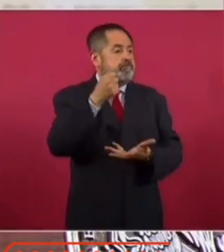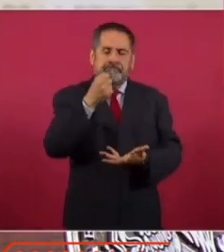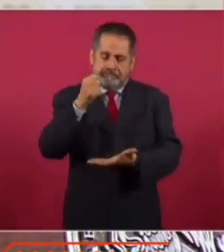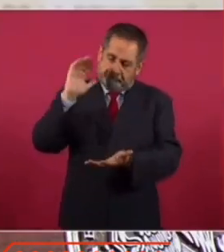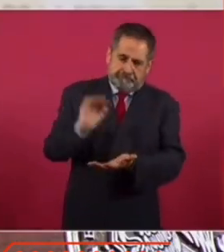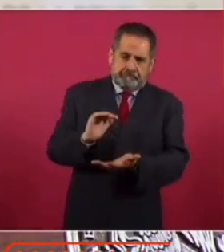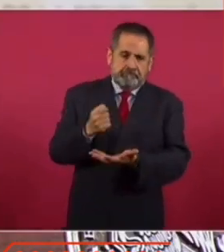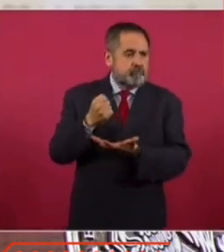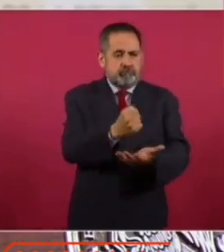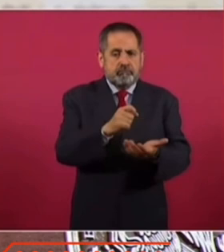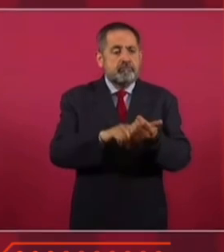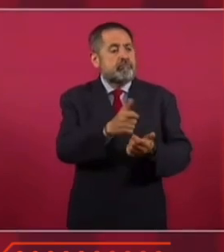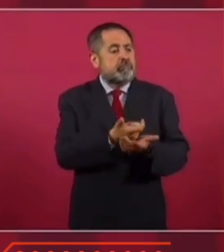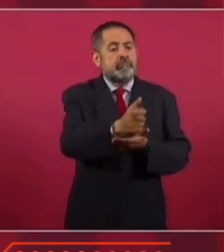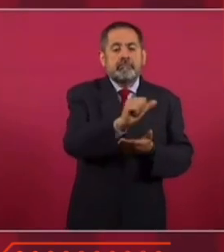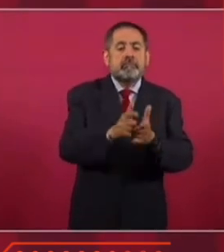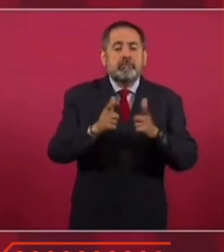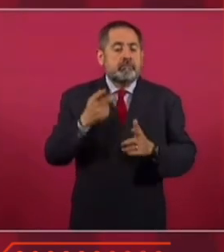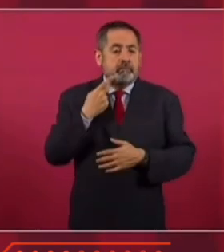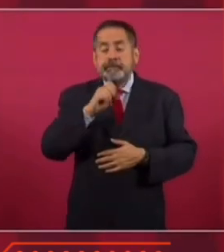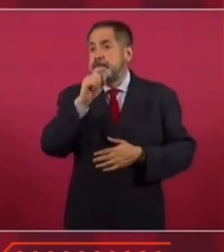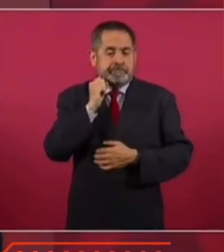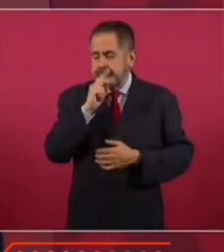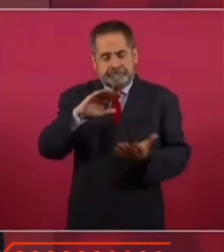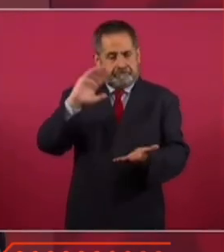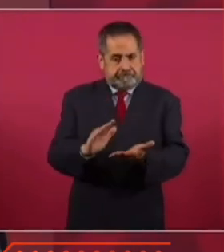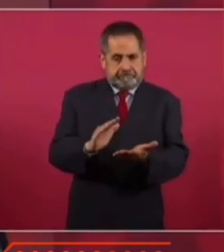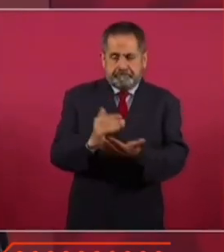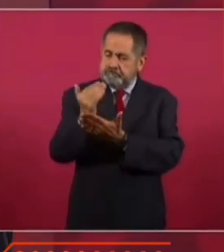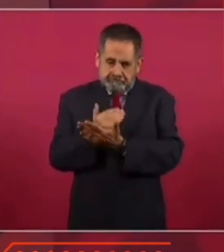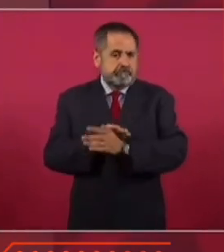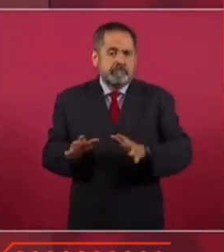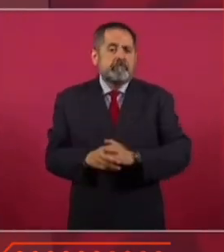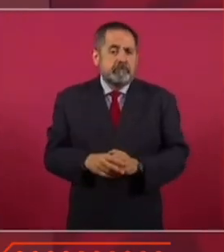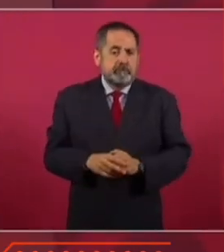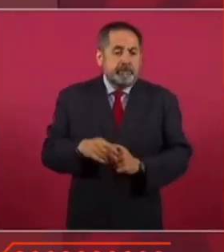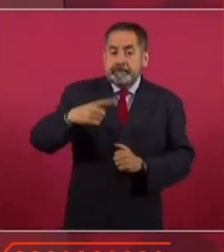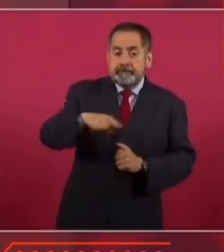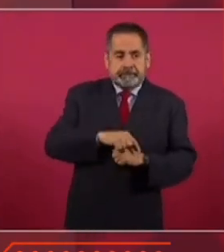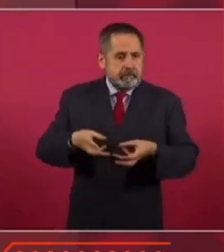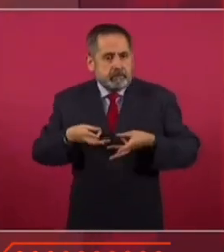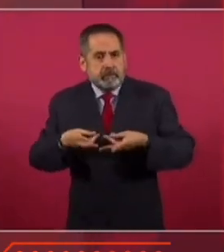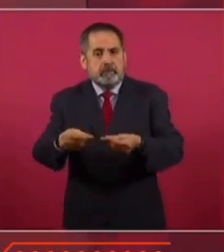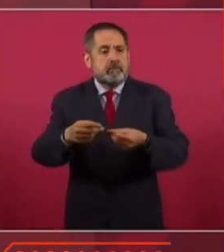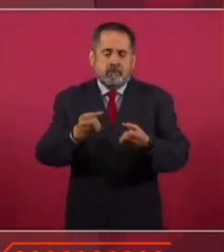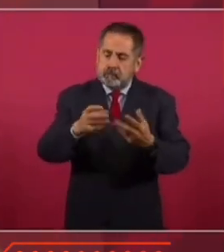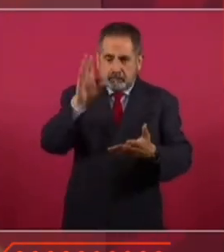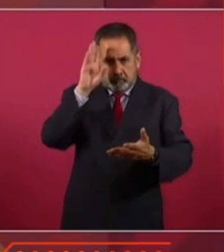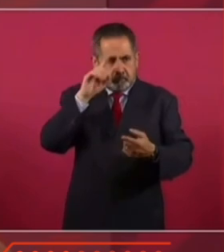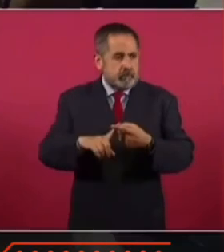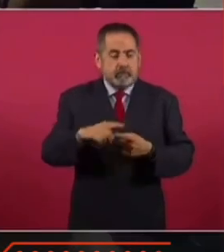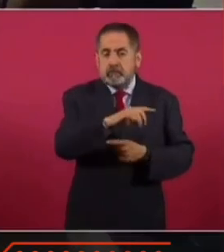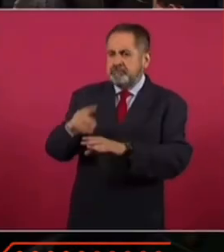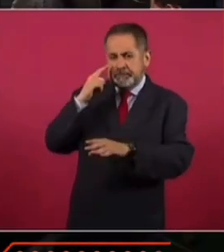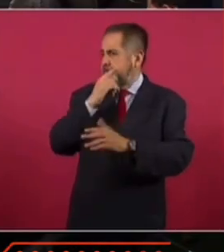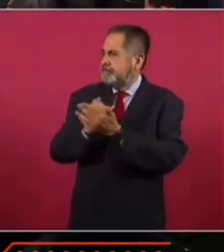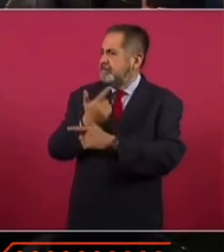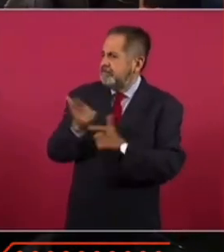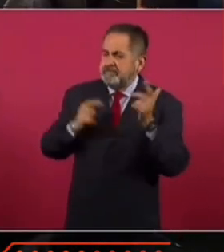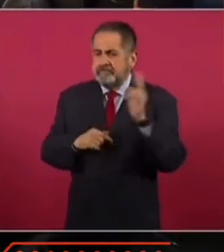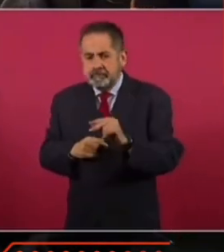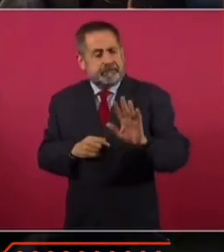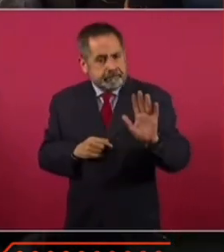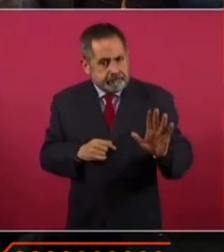de partidos, reducir el número de legisladores, reducir los gastos del Instituto Electoral, del Tribunal Electoral. Queremos